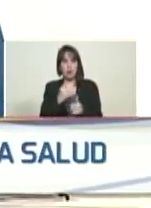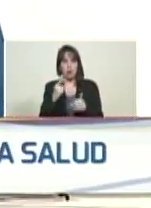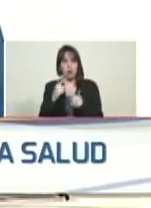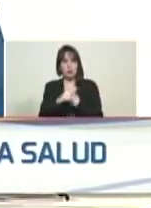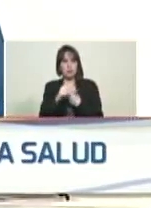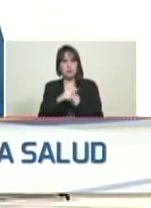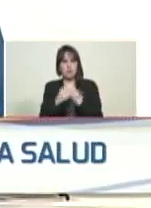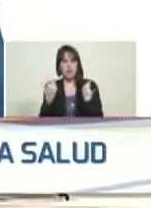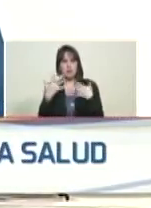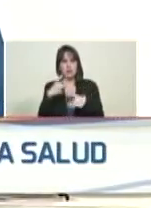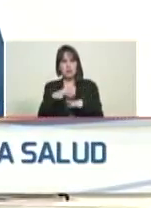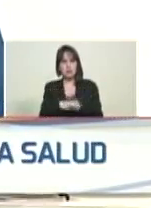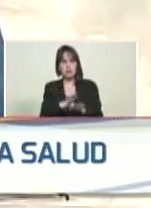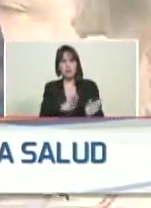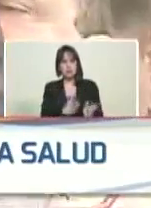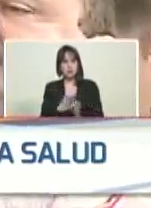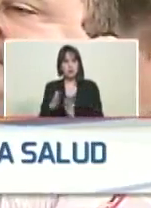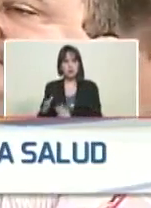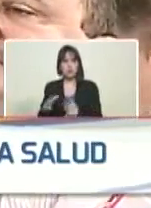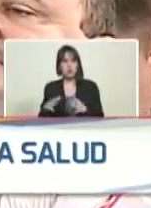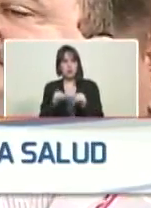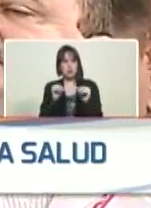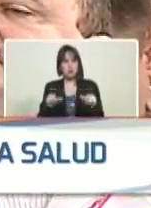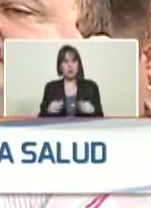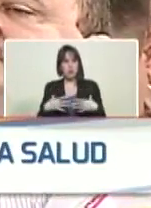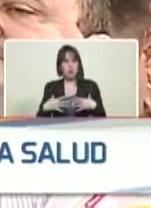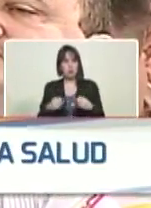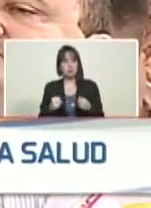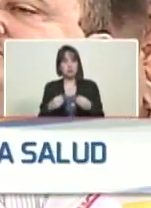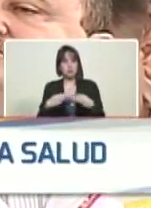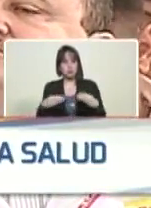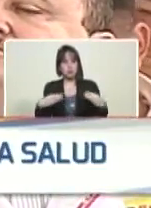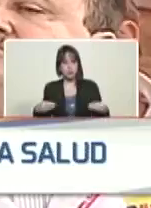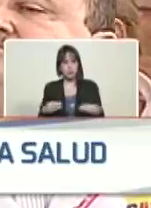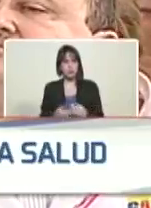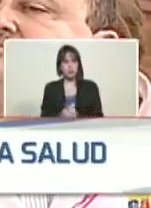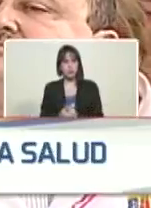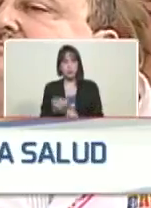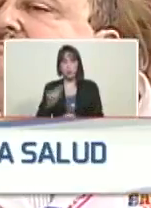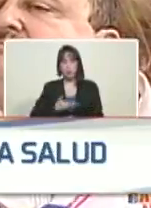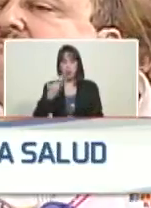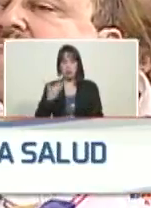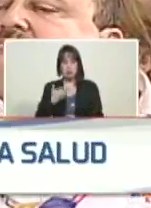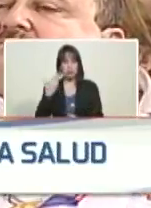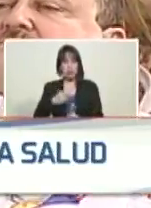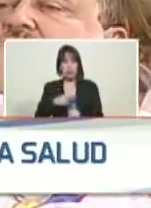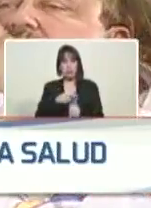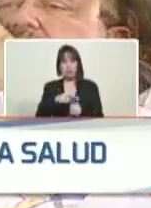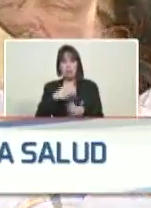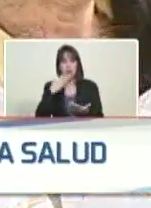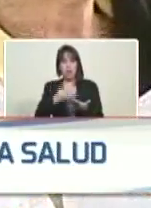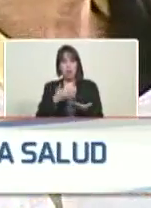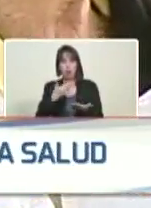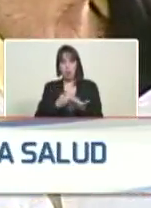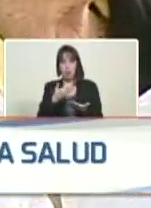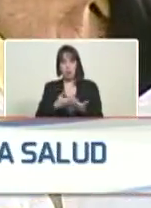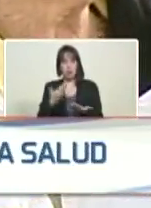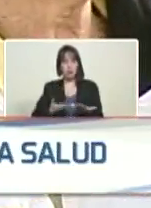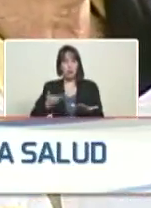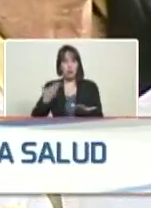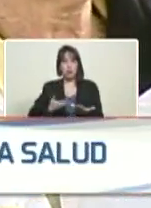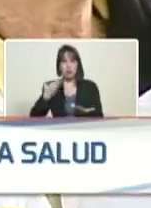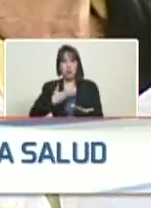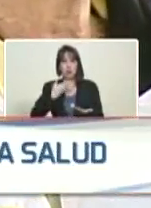mesa de integración y organización del Sistema Público Nacional de Salud, muy importante. De ahí han surgido propuestas concretas para aterrizar